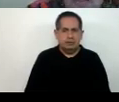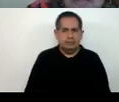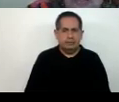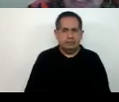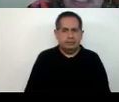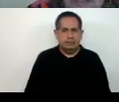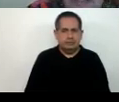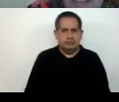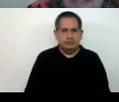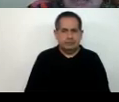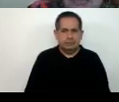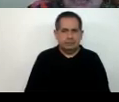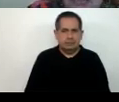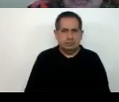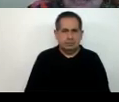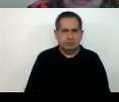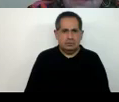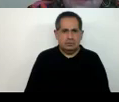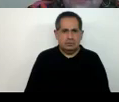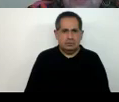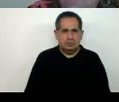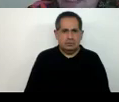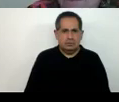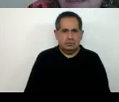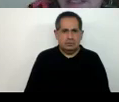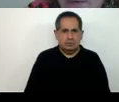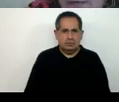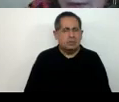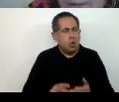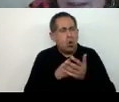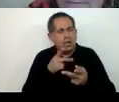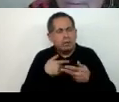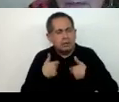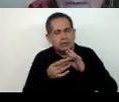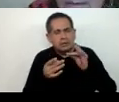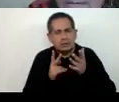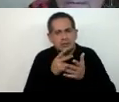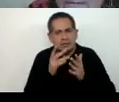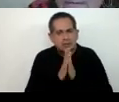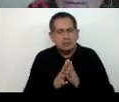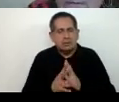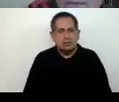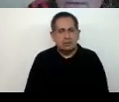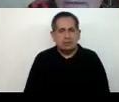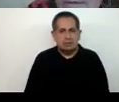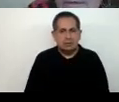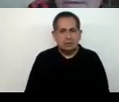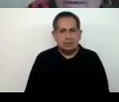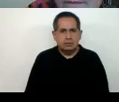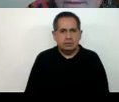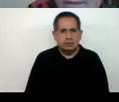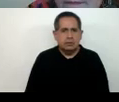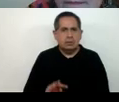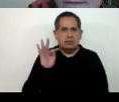¿Por qué se sugiere la esterilización? ¿Me la puedes repetir, por favor? Si instituciones como